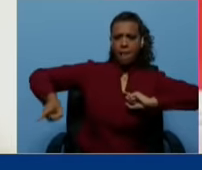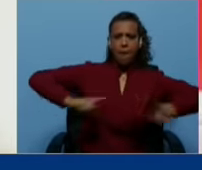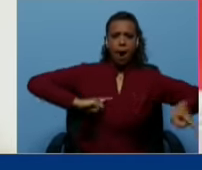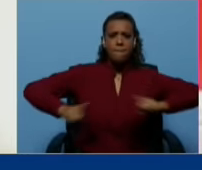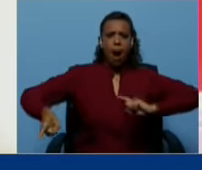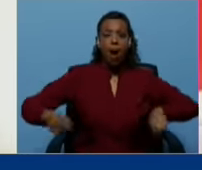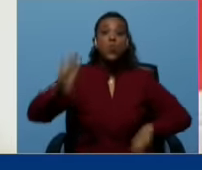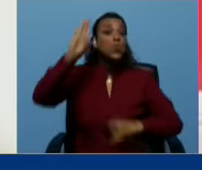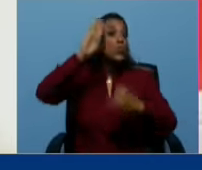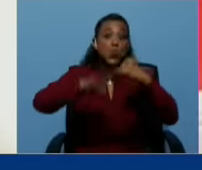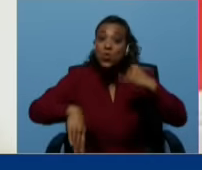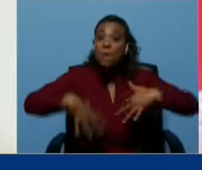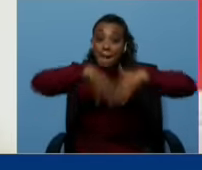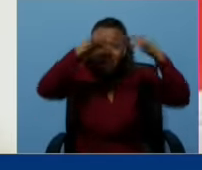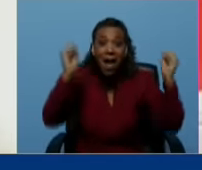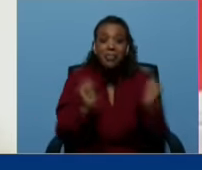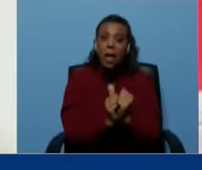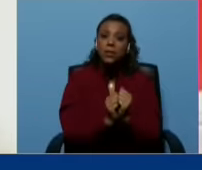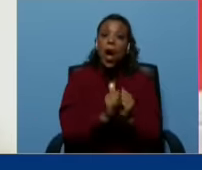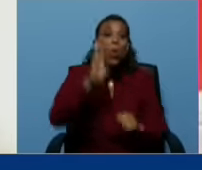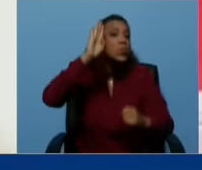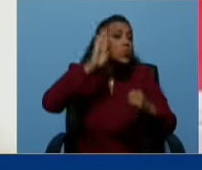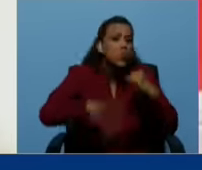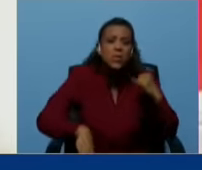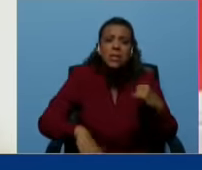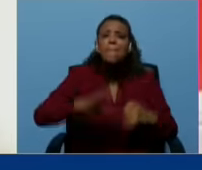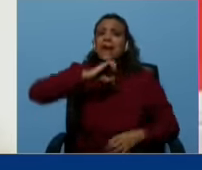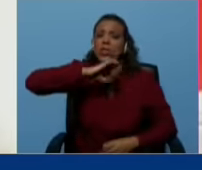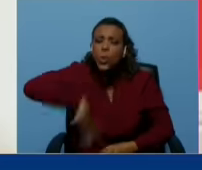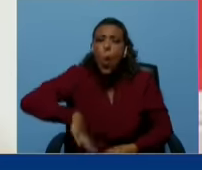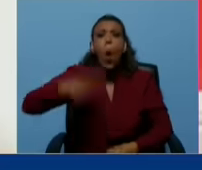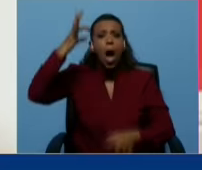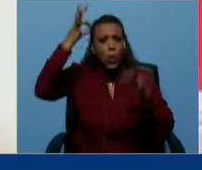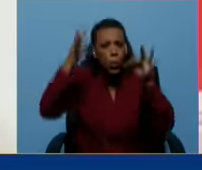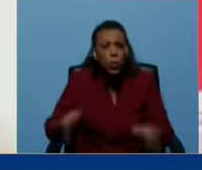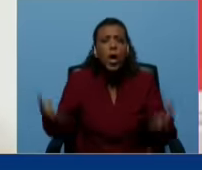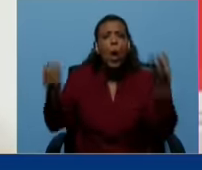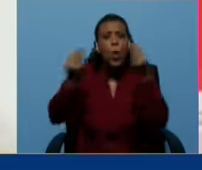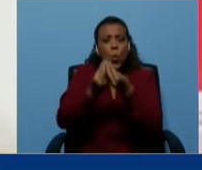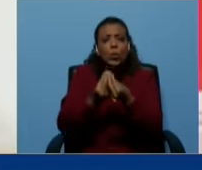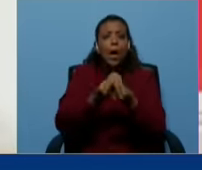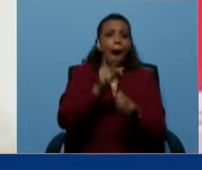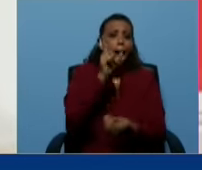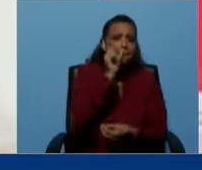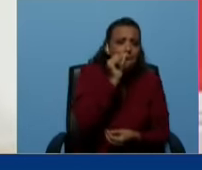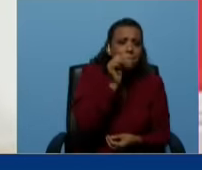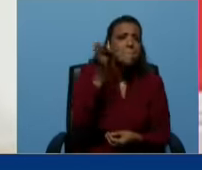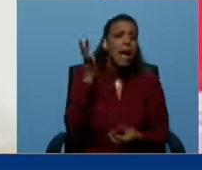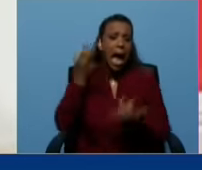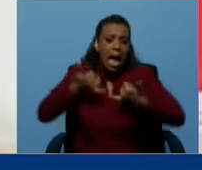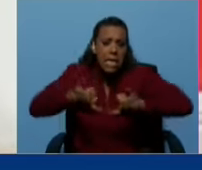Y fue la última batalla en que justo estuvieron padre e hijo,